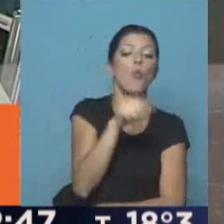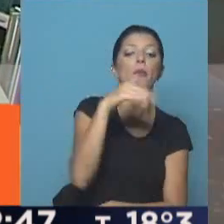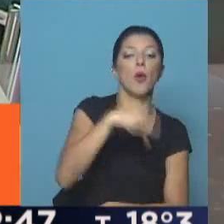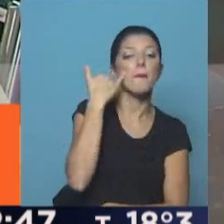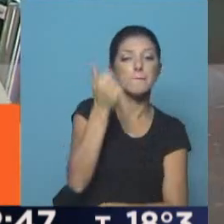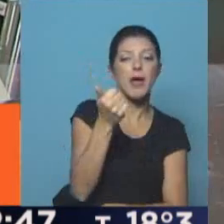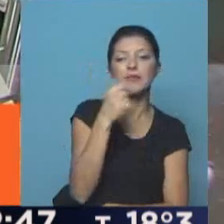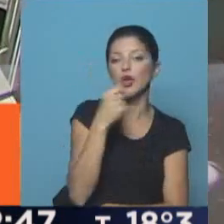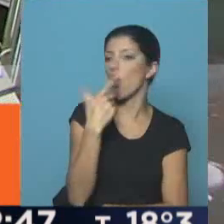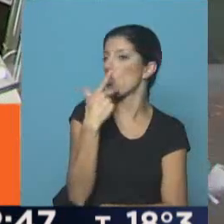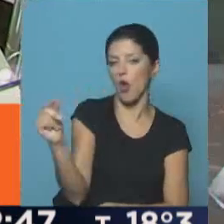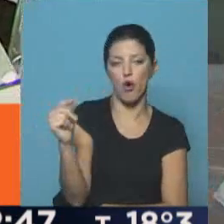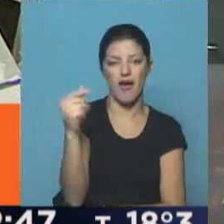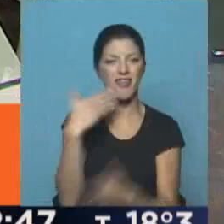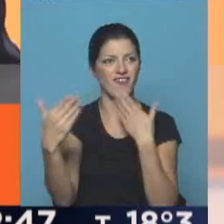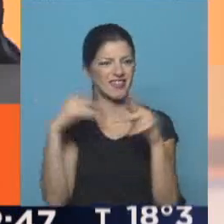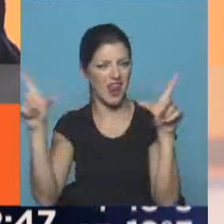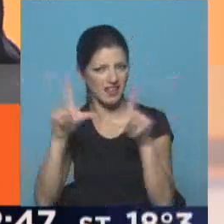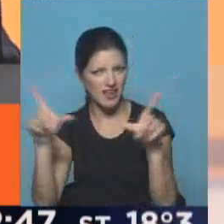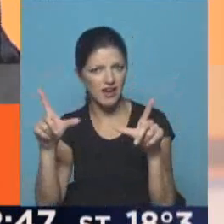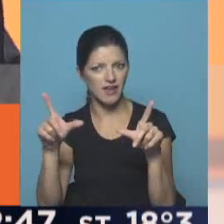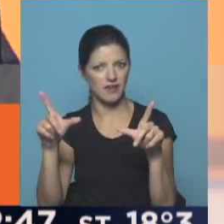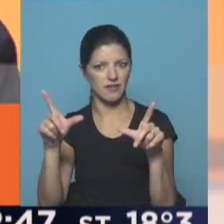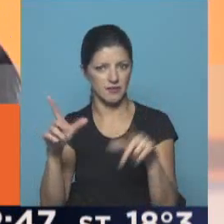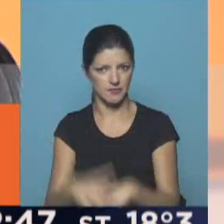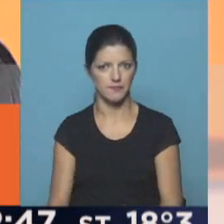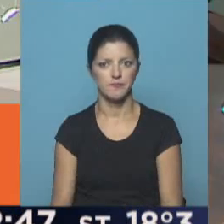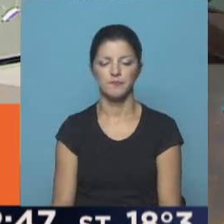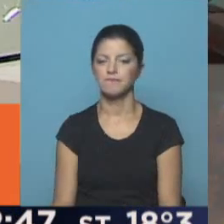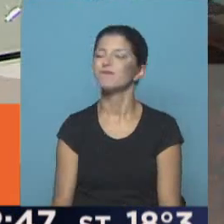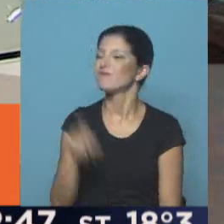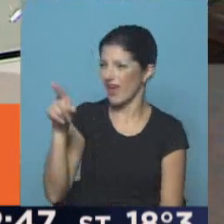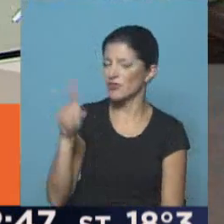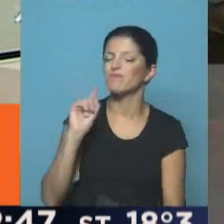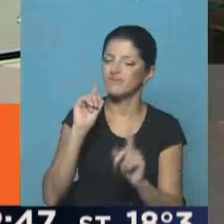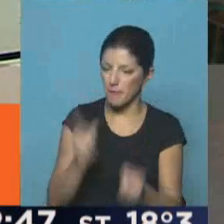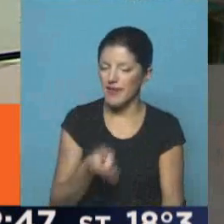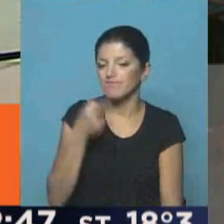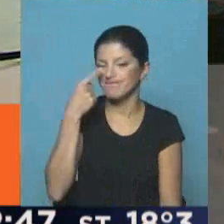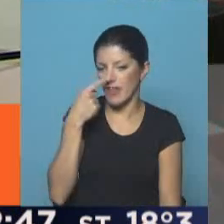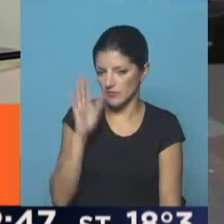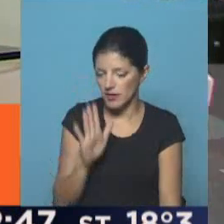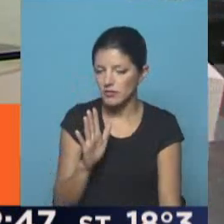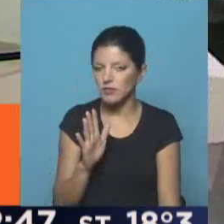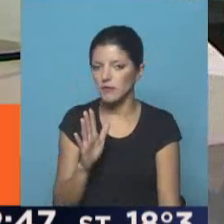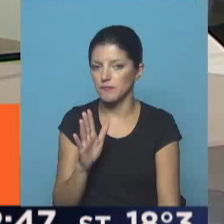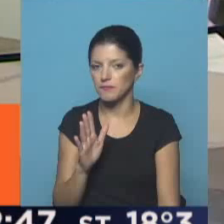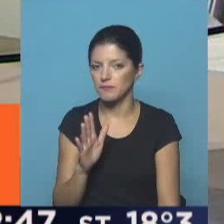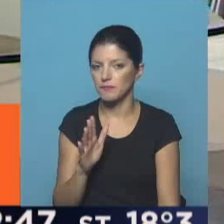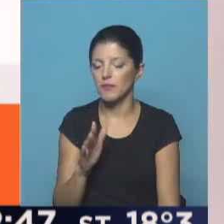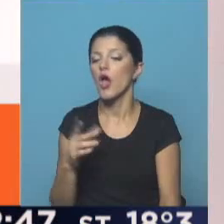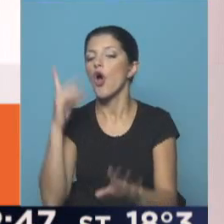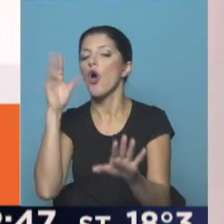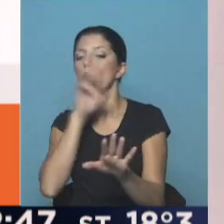debate televisivo, por ejemplo. Se la vio como fría, distante. En ese sentido es interesante algo que planteaba Hilary